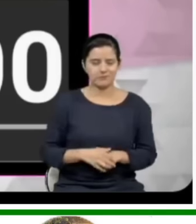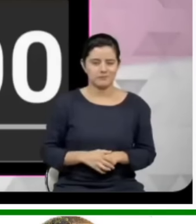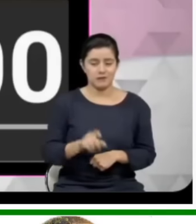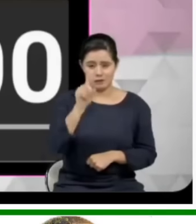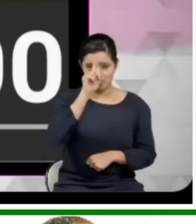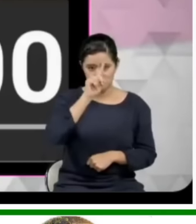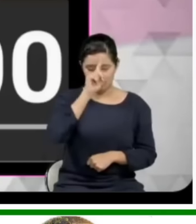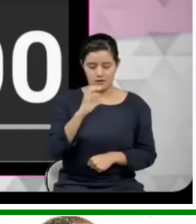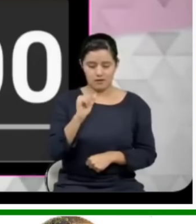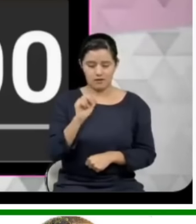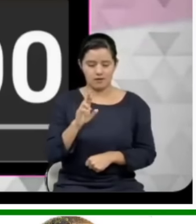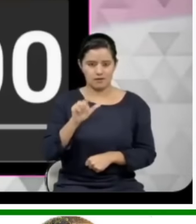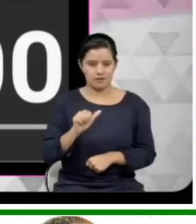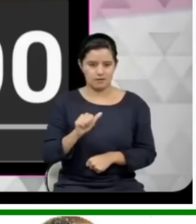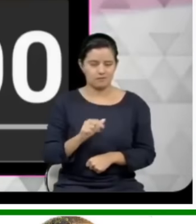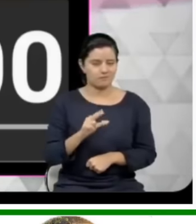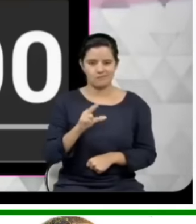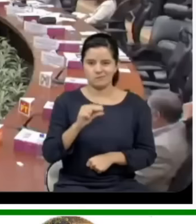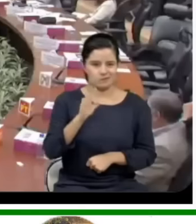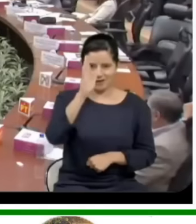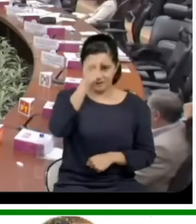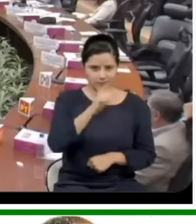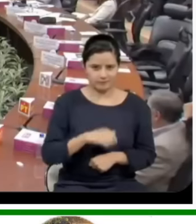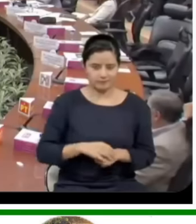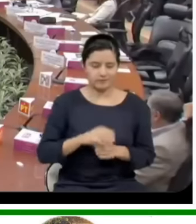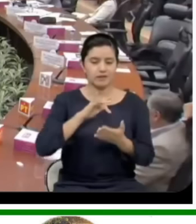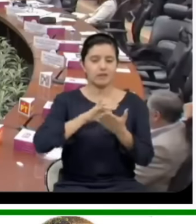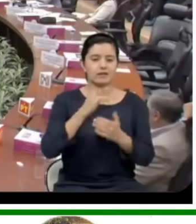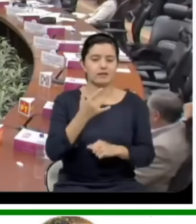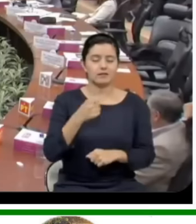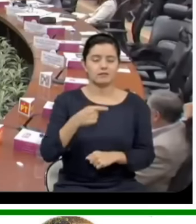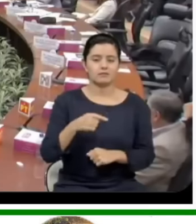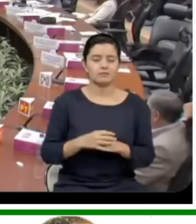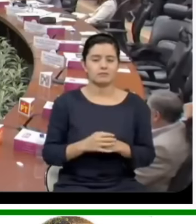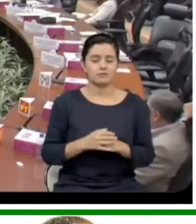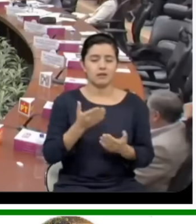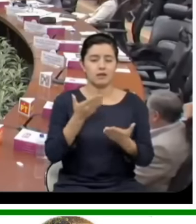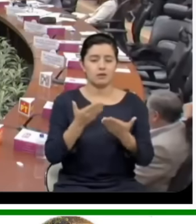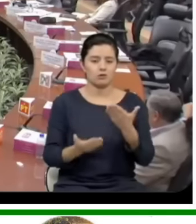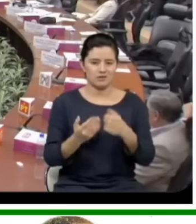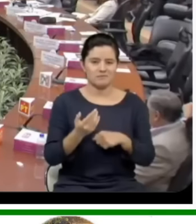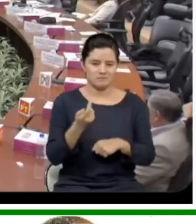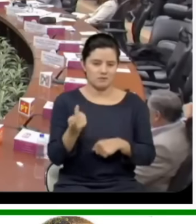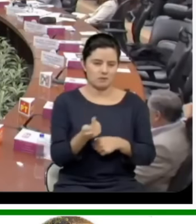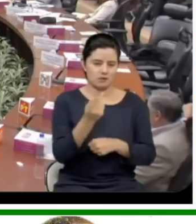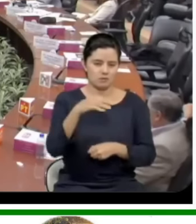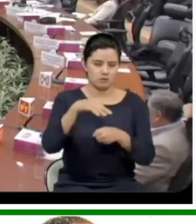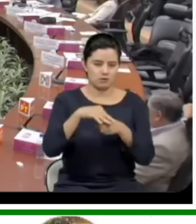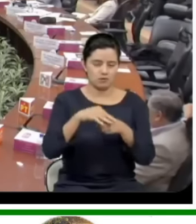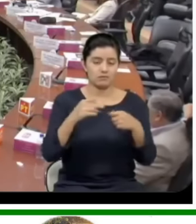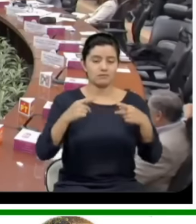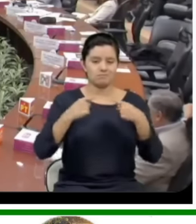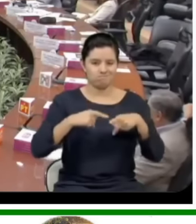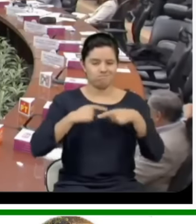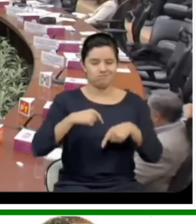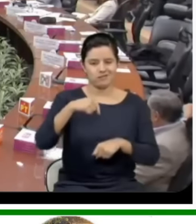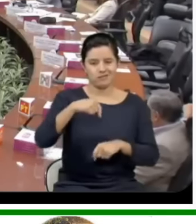consejera Carla honf en contra Gracias Ahora procederé a tomar la votación de quienes nos